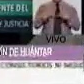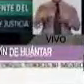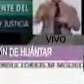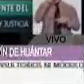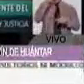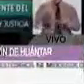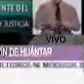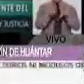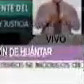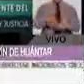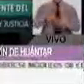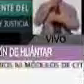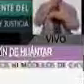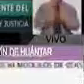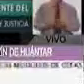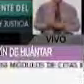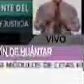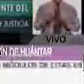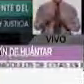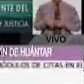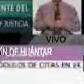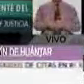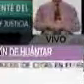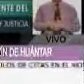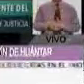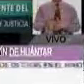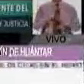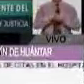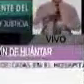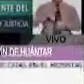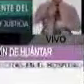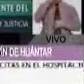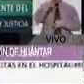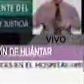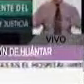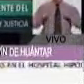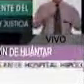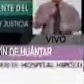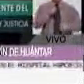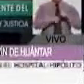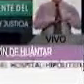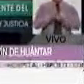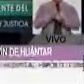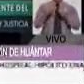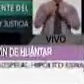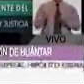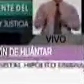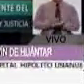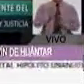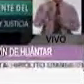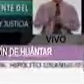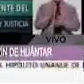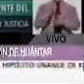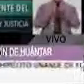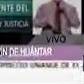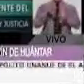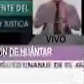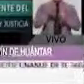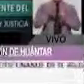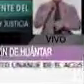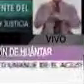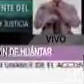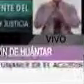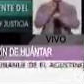han evaluado la circunstancia de que el Perú podría sufrir algunas repercusiones legales, no solo legales,